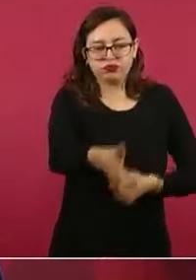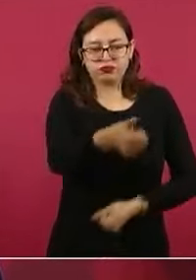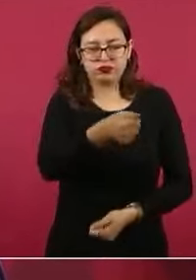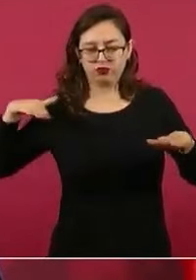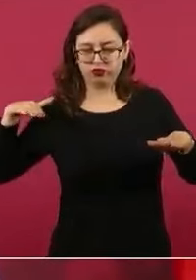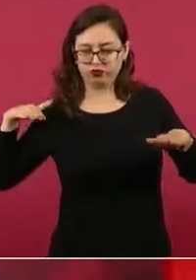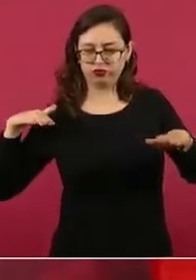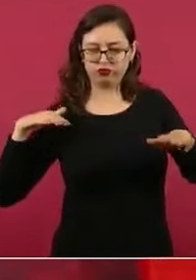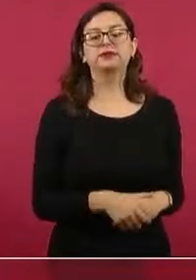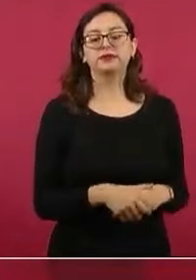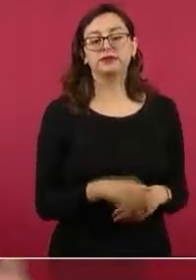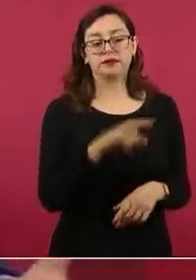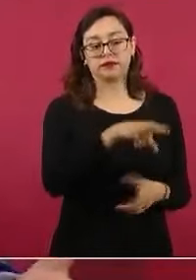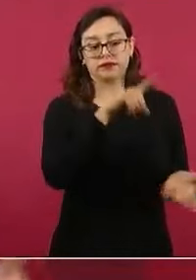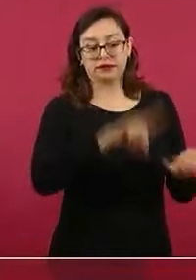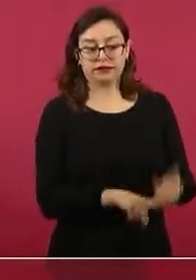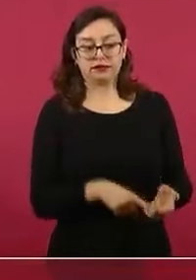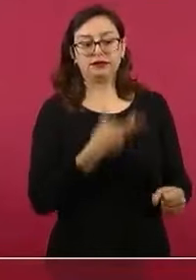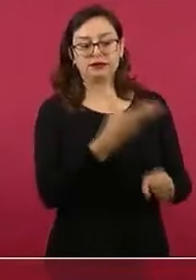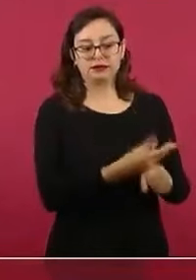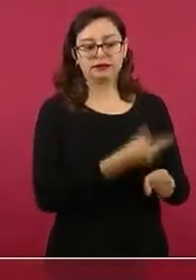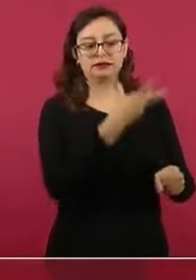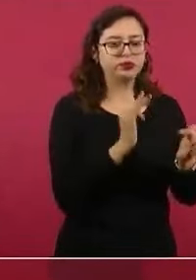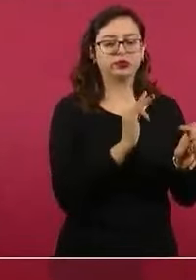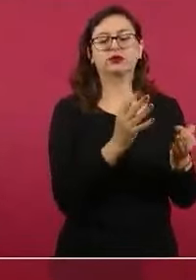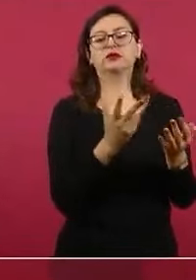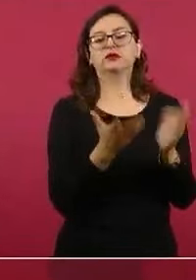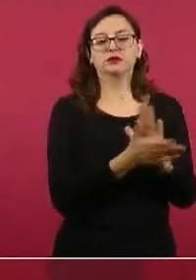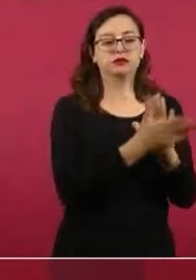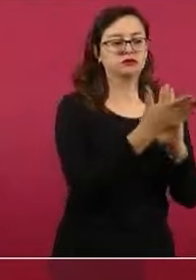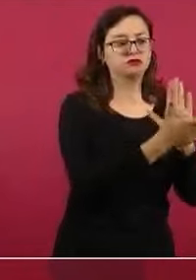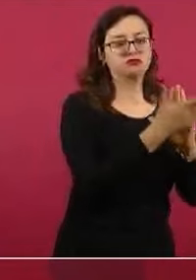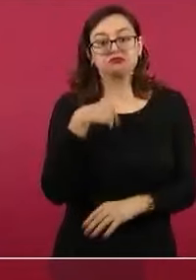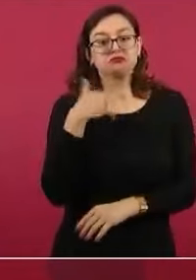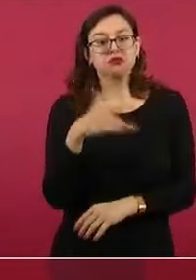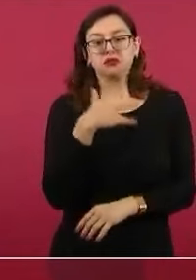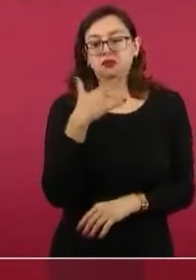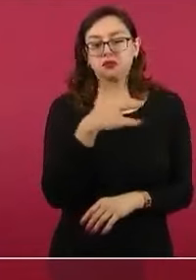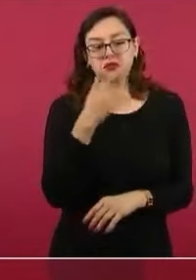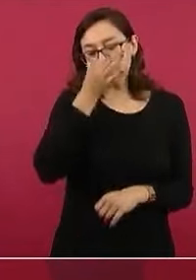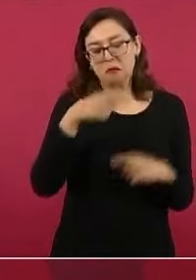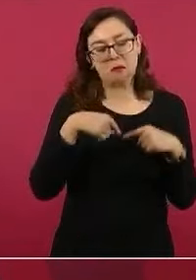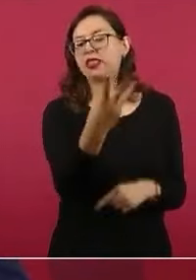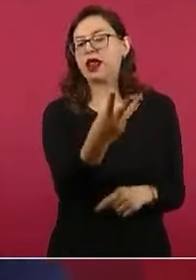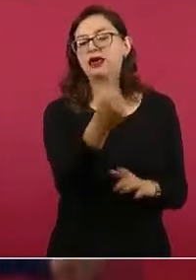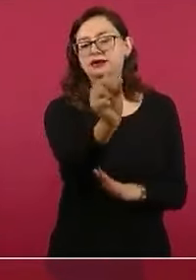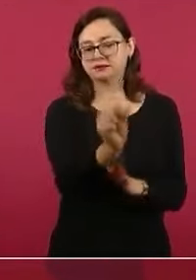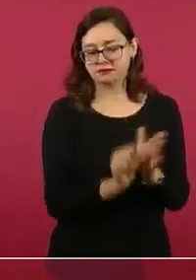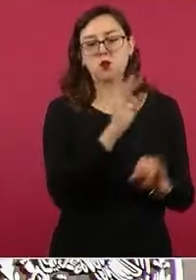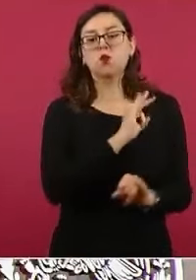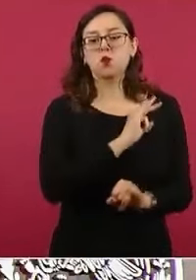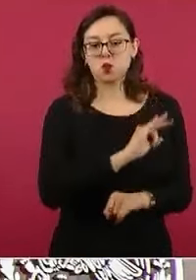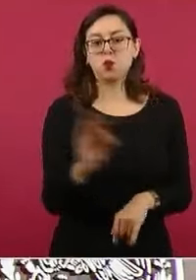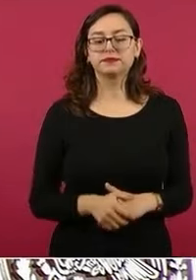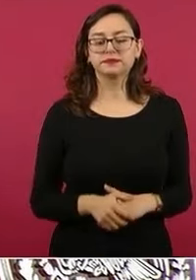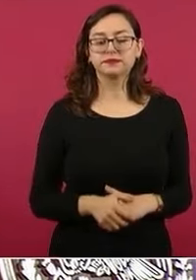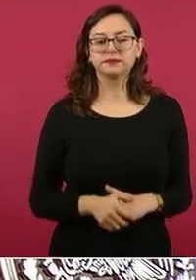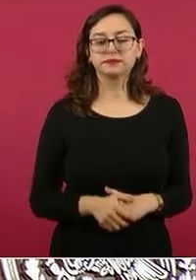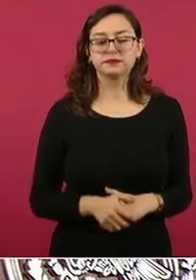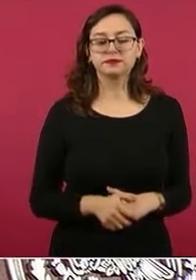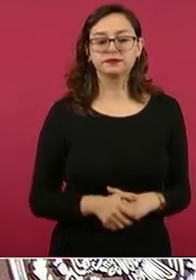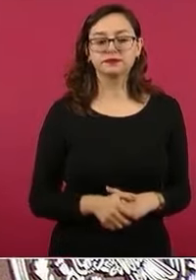Islas Marías, arreglando viviendas, y espero que en 2 o 3 meses ya se abra